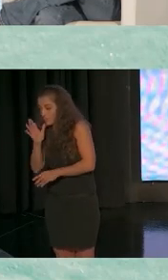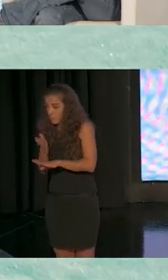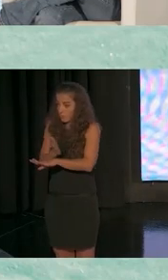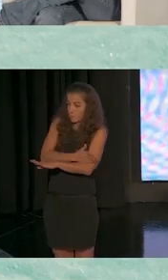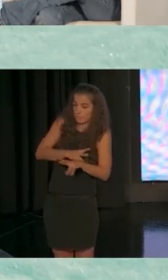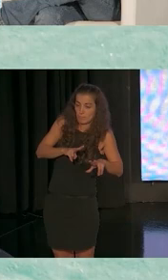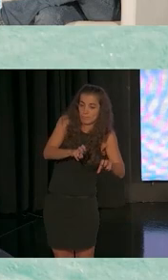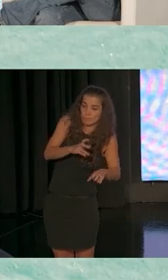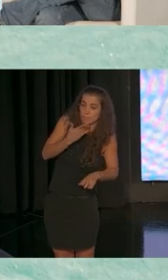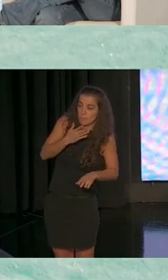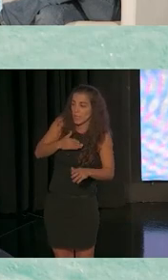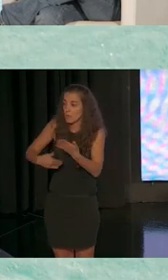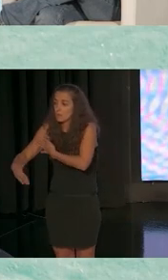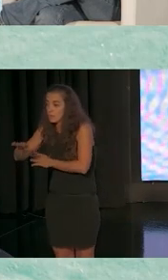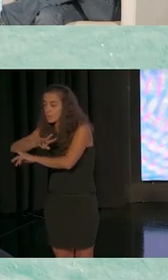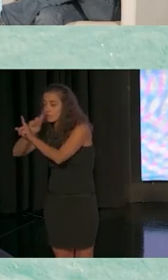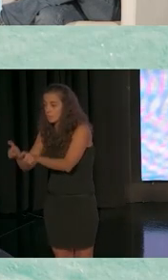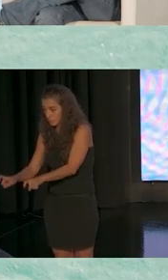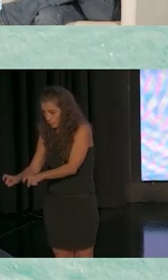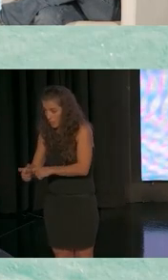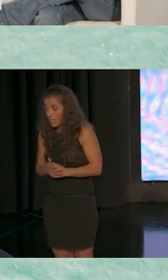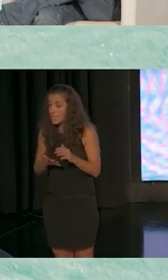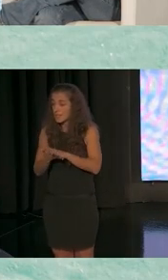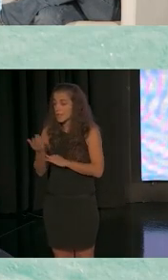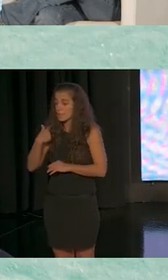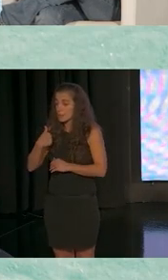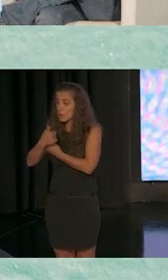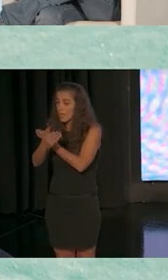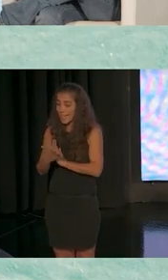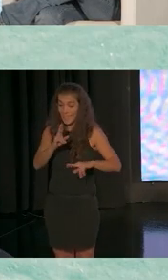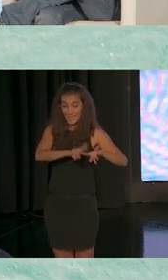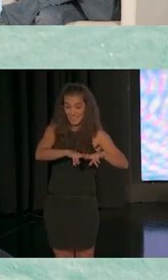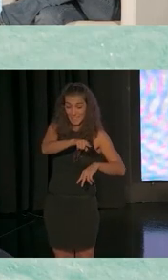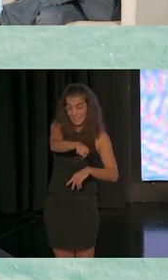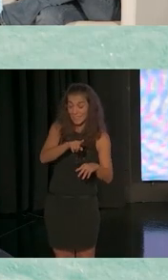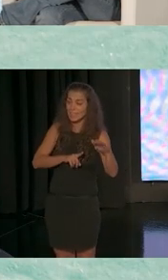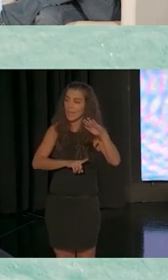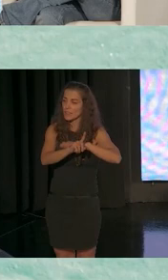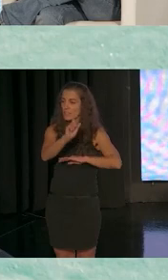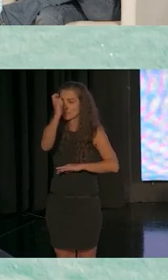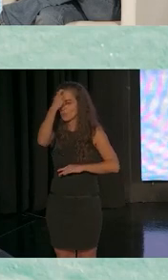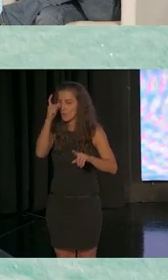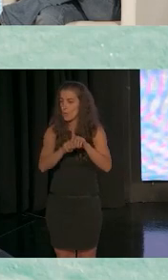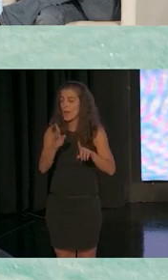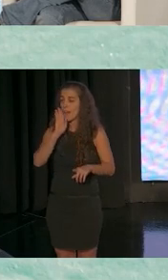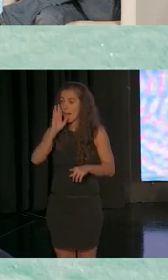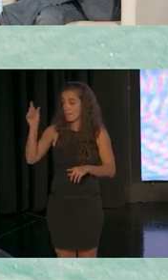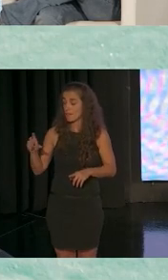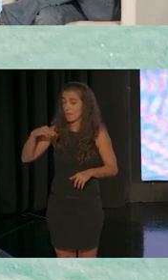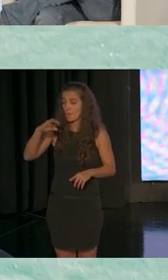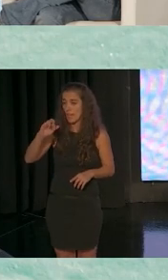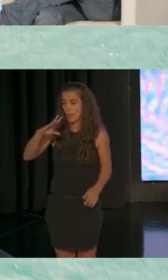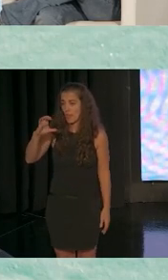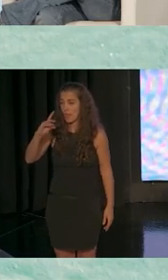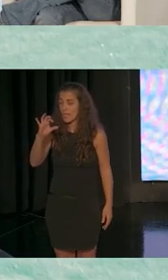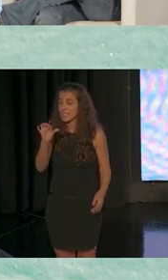inicial para los modelos de caja negra para esas cajas opacas el desarrollo sería como decía Mercedes una acumulación